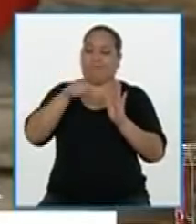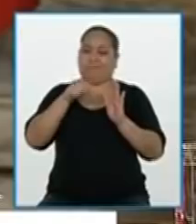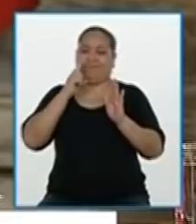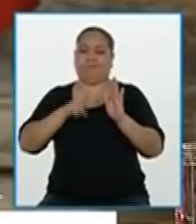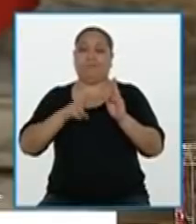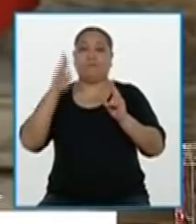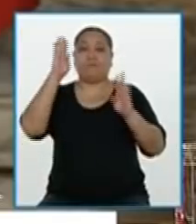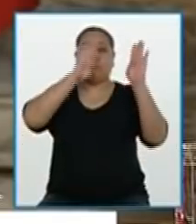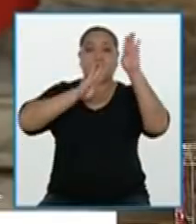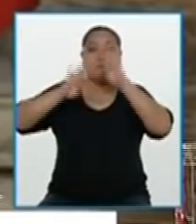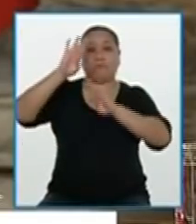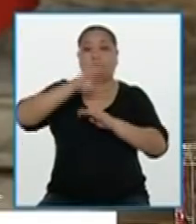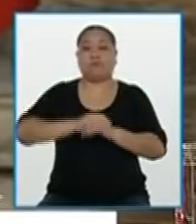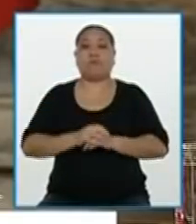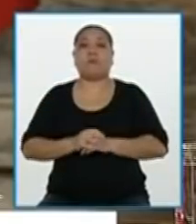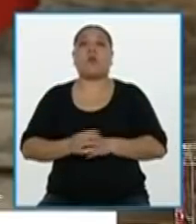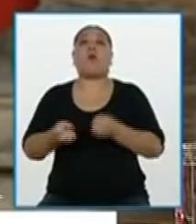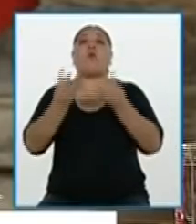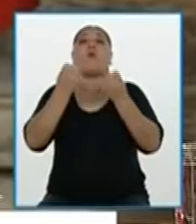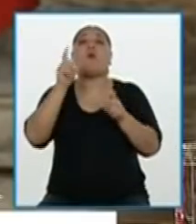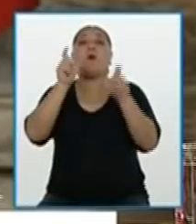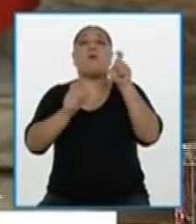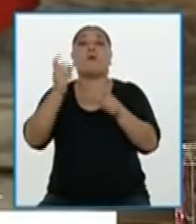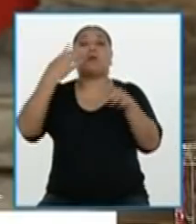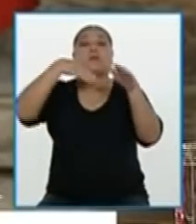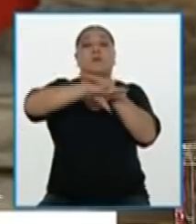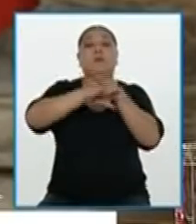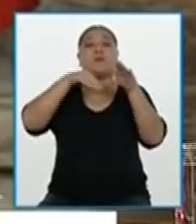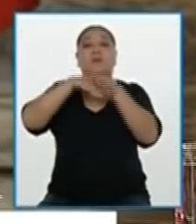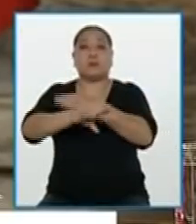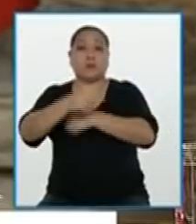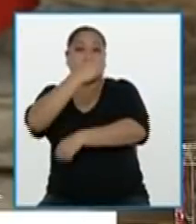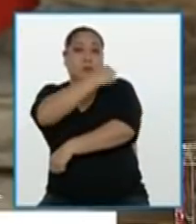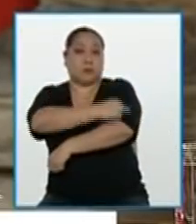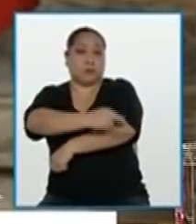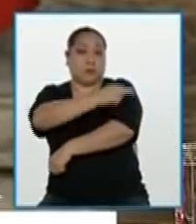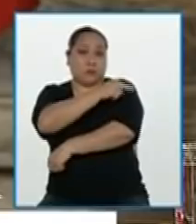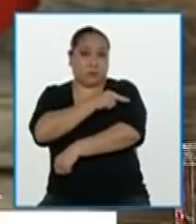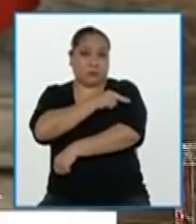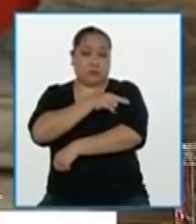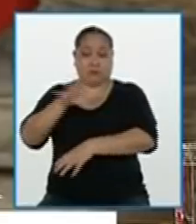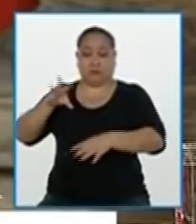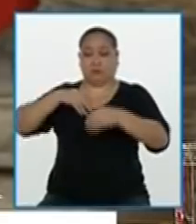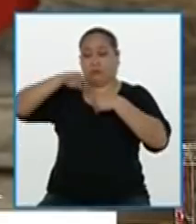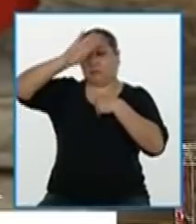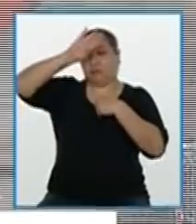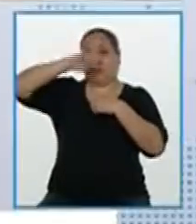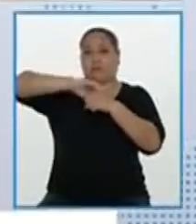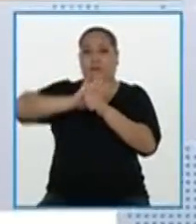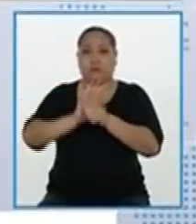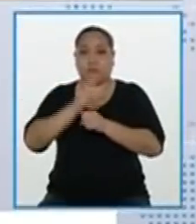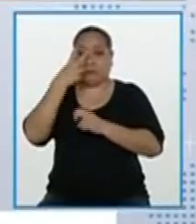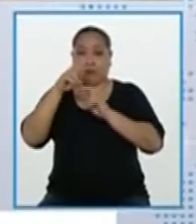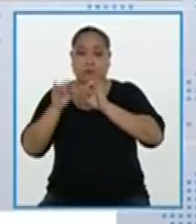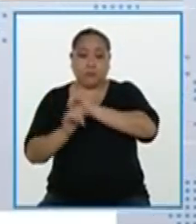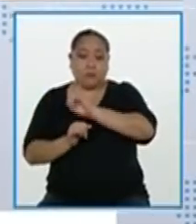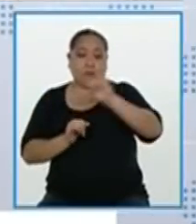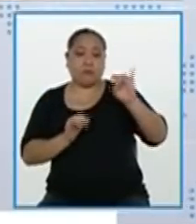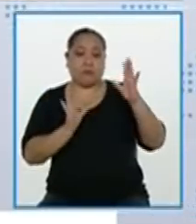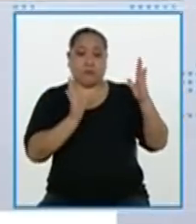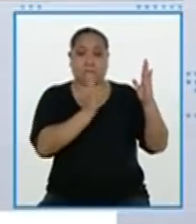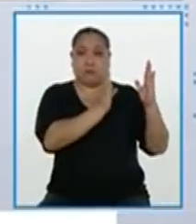haciendo diferencias dentro de lo que se puede hacer en Bogotá, en diferentes zonas de Bogotá o en diferentes zonas de Santiago. Entonces, quizá